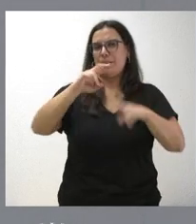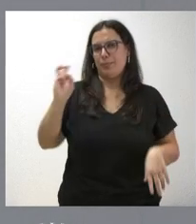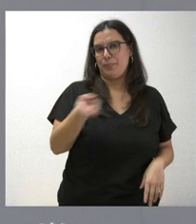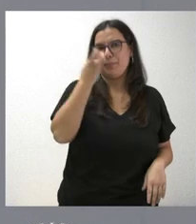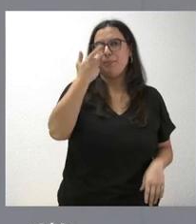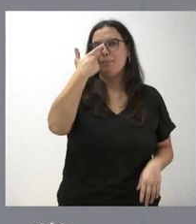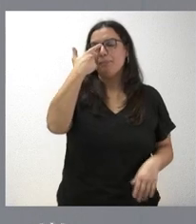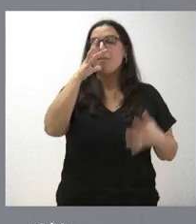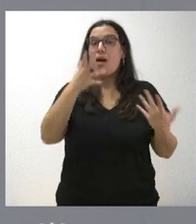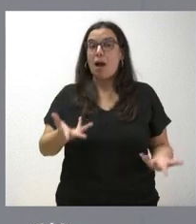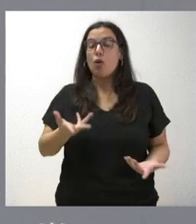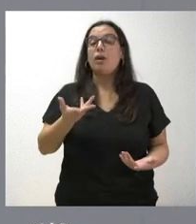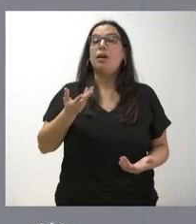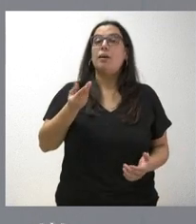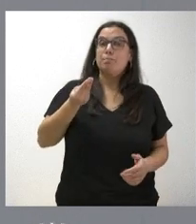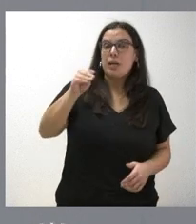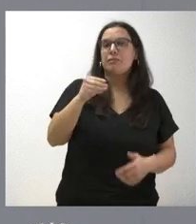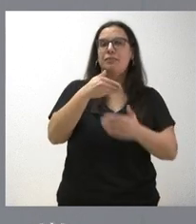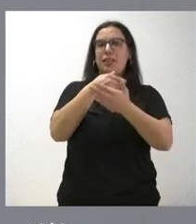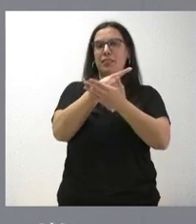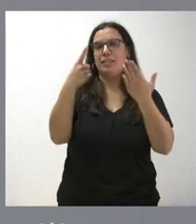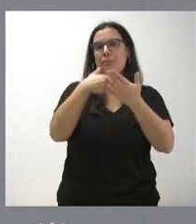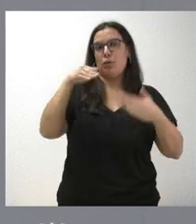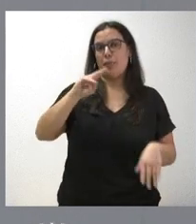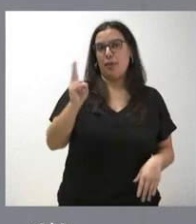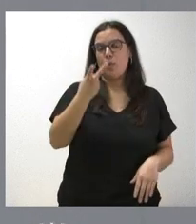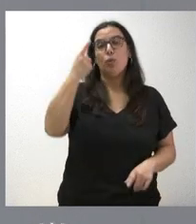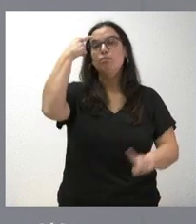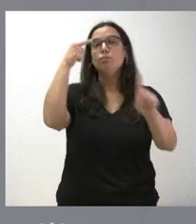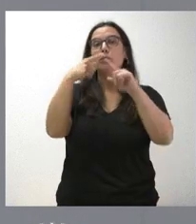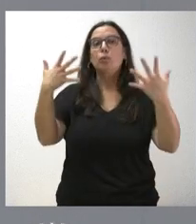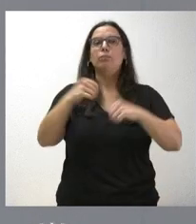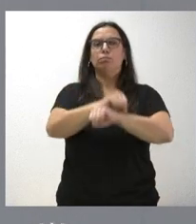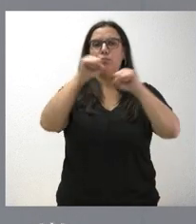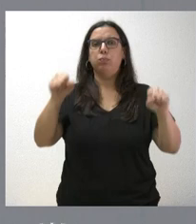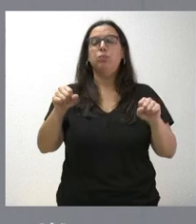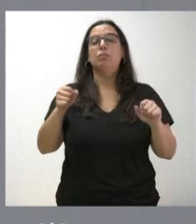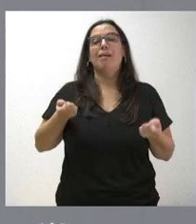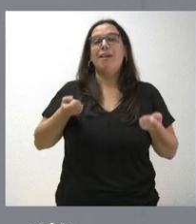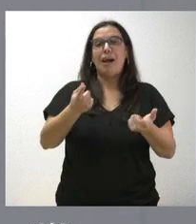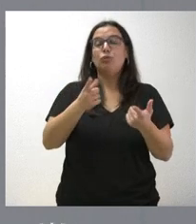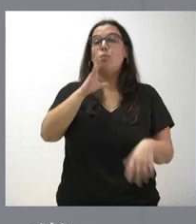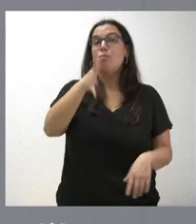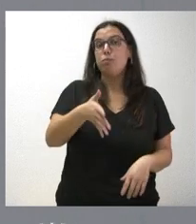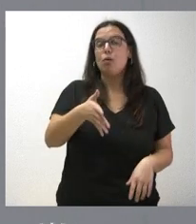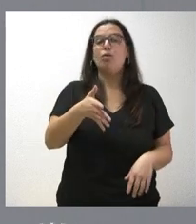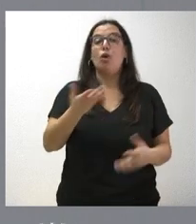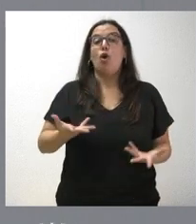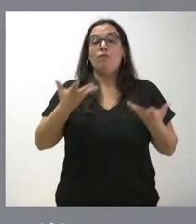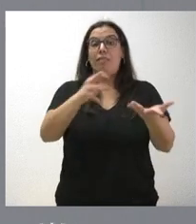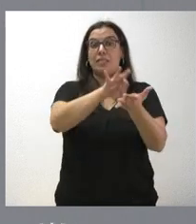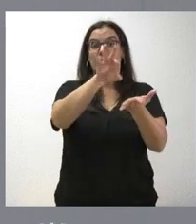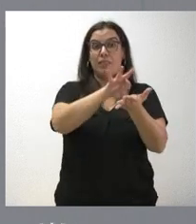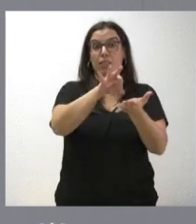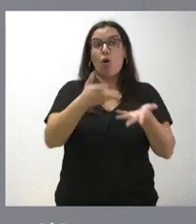ahora como les digo añadimos otros 16 millones de euros con el objetivo de reforzar los gastos originados por por la prestación de los servicios de